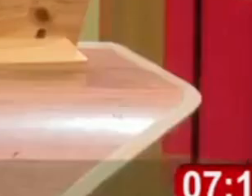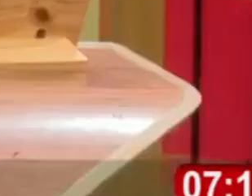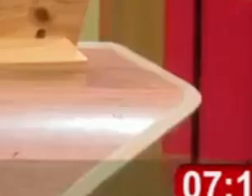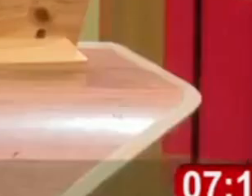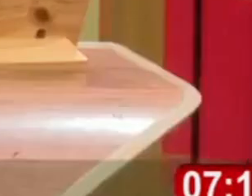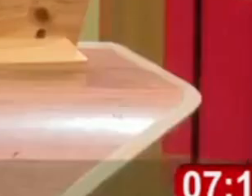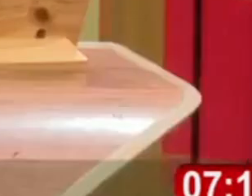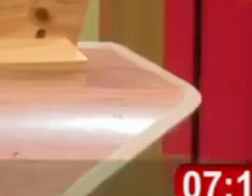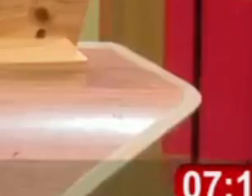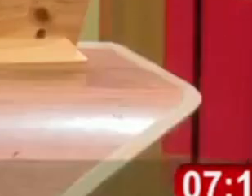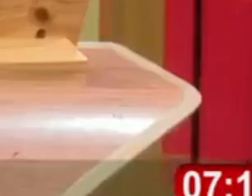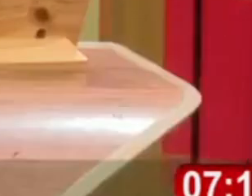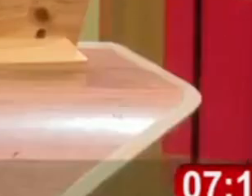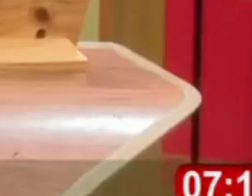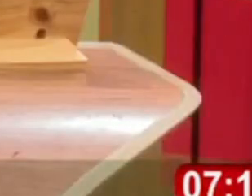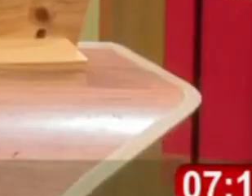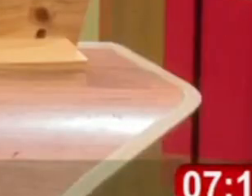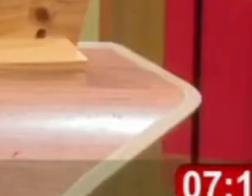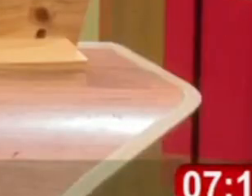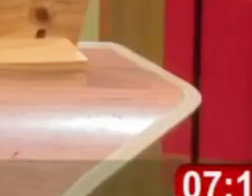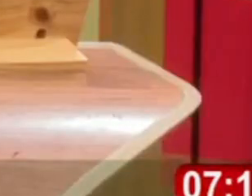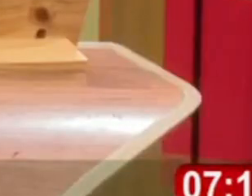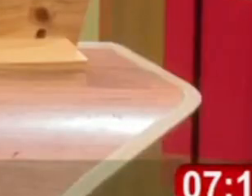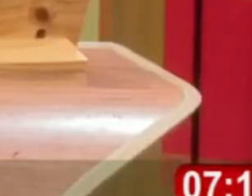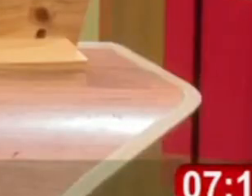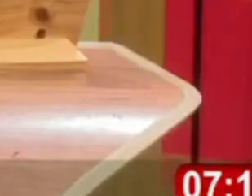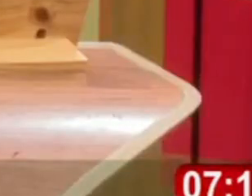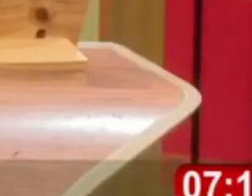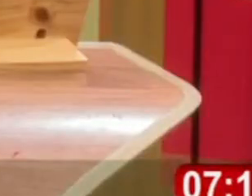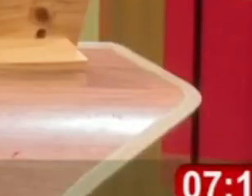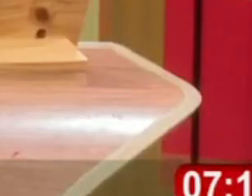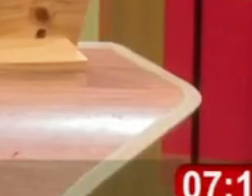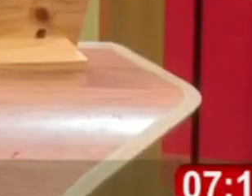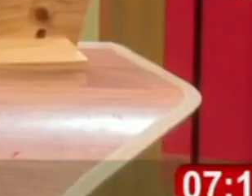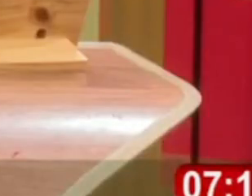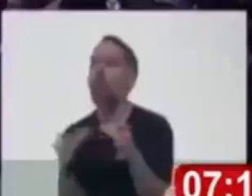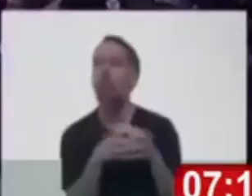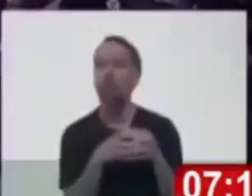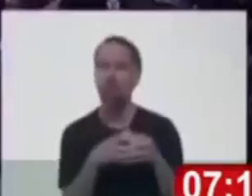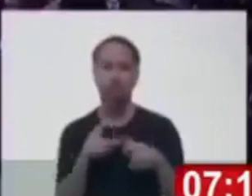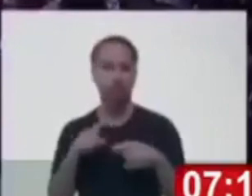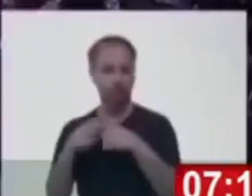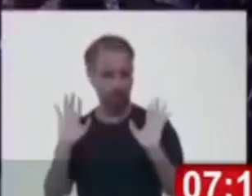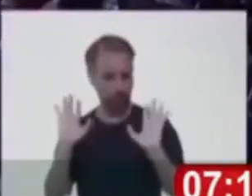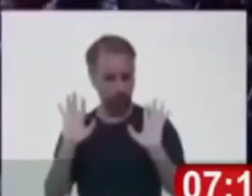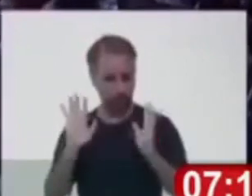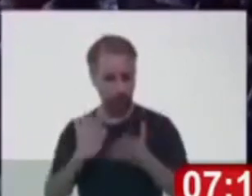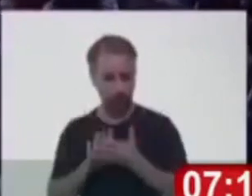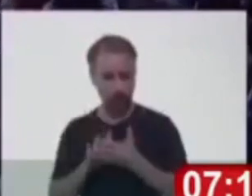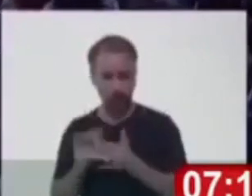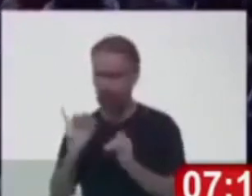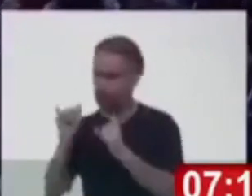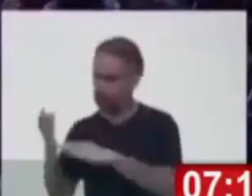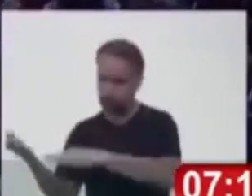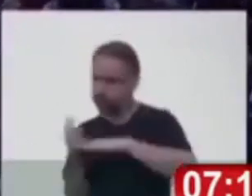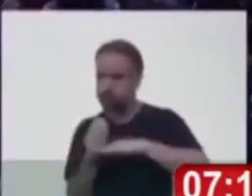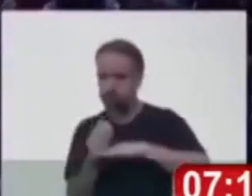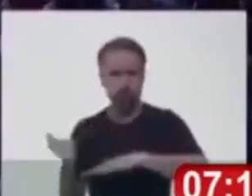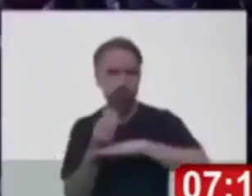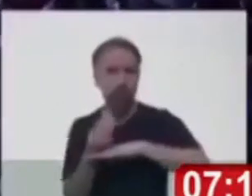su futuro. El votante es conservador, Sandro. ¿No es cierto? Y tú te das cuenta, te pongo un ejemplo que hemos vivido en el